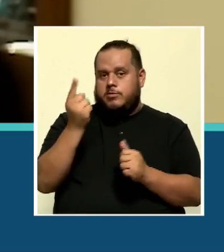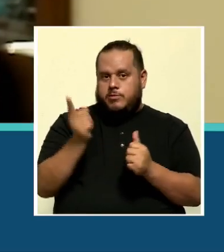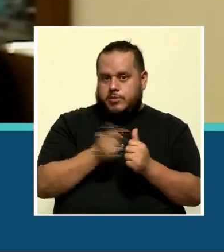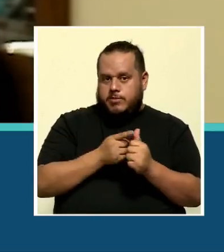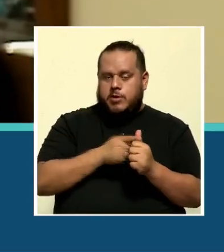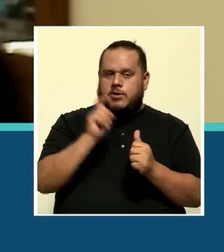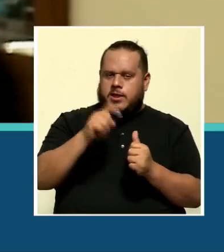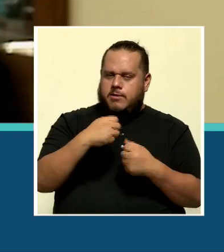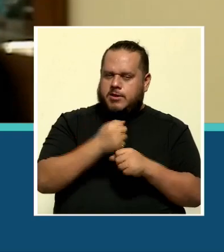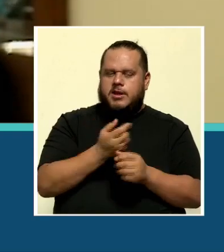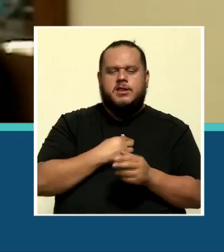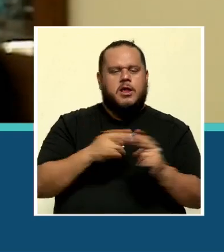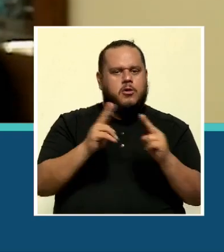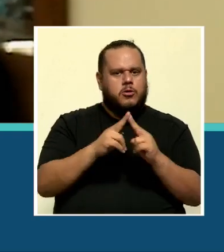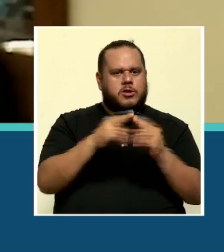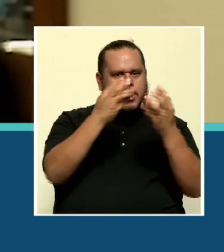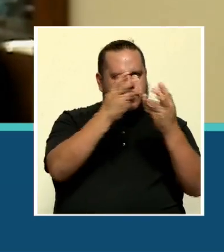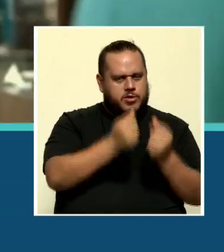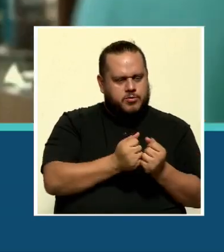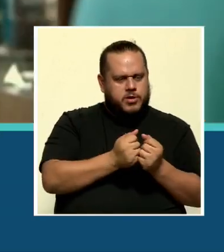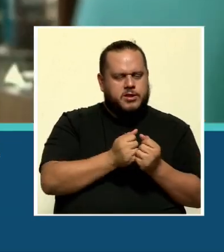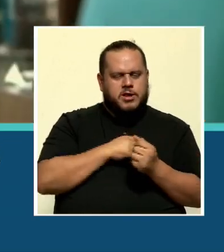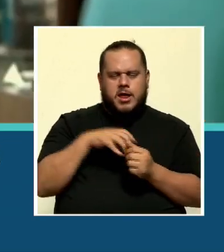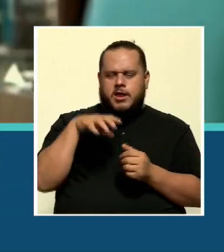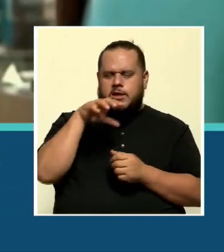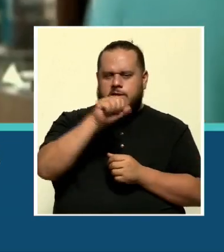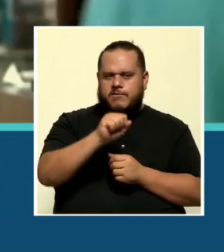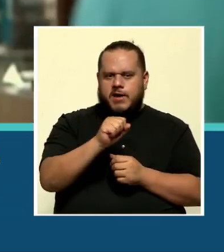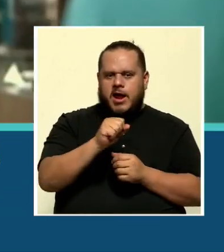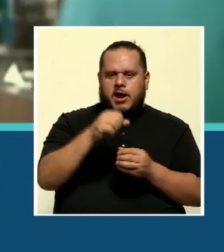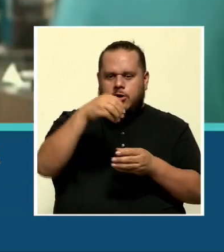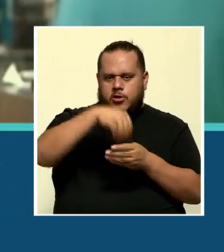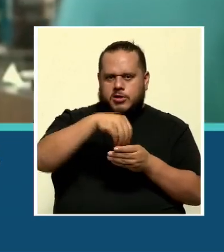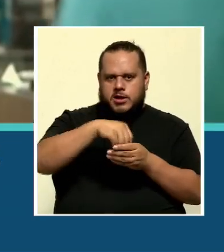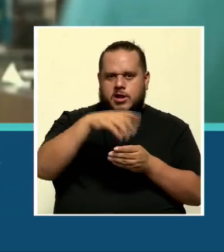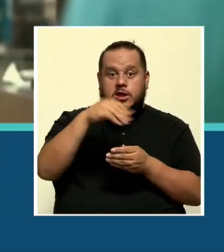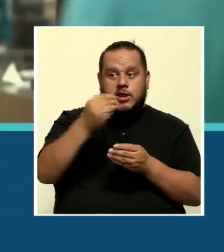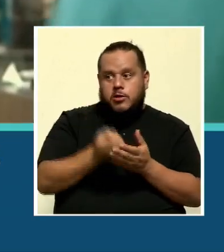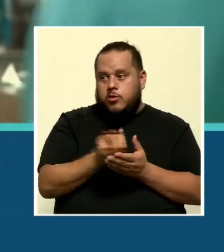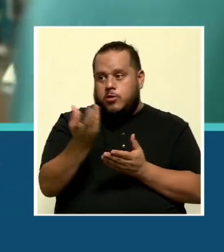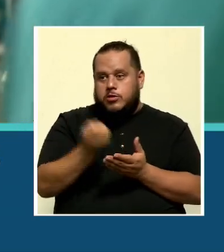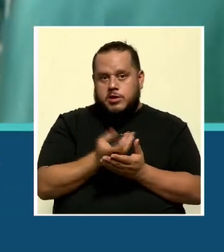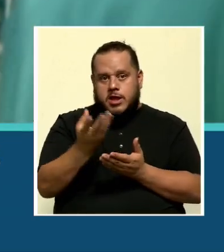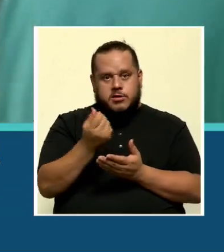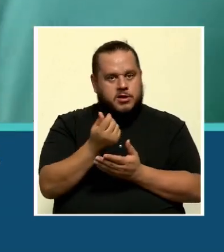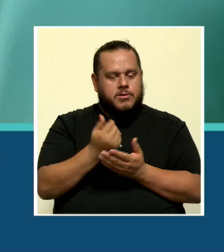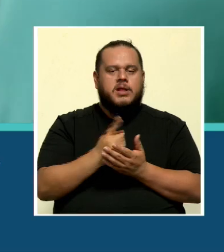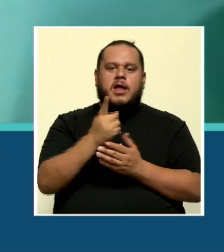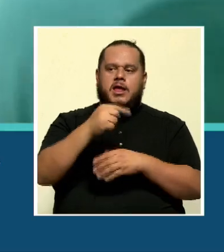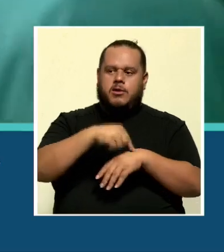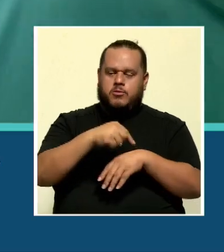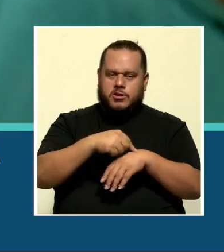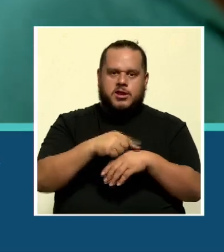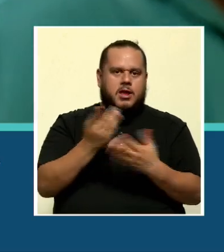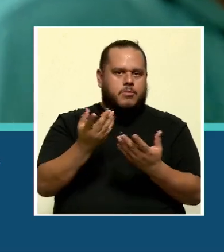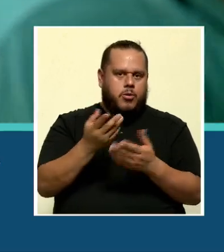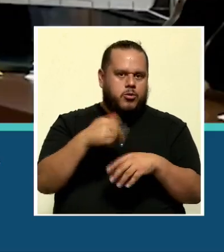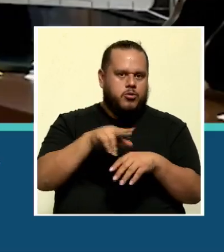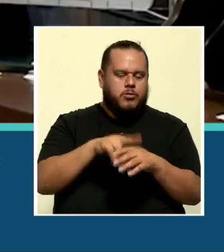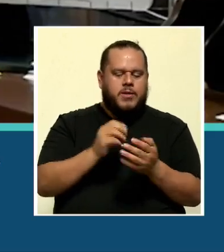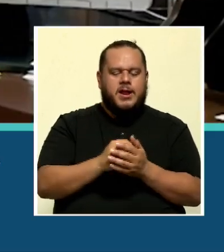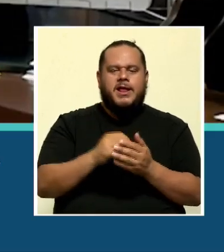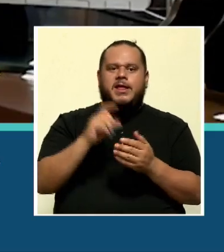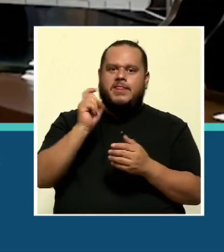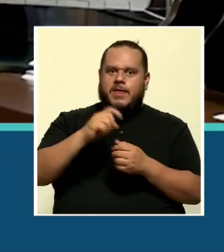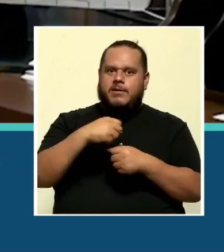es conocer el presupuesto, identificar los ingresos y gastos en un periodo de tiempo determinado. Lo más común es que se realicen